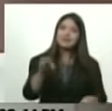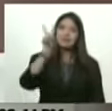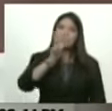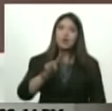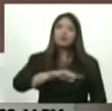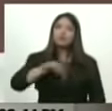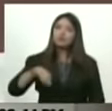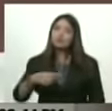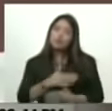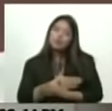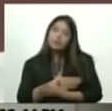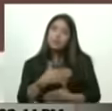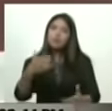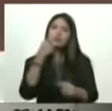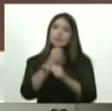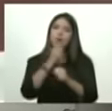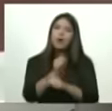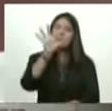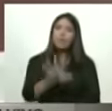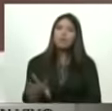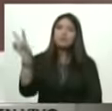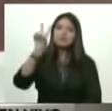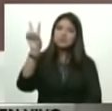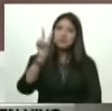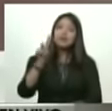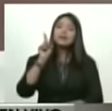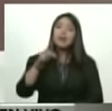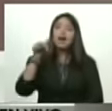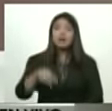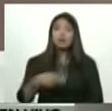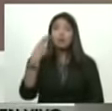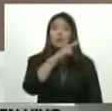estamos dispuestos a trabajar por Venezuela y por eso estamos con este